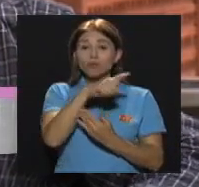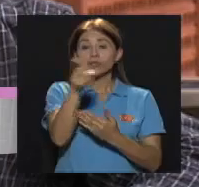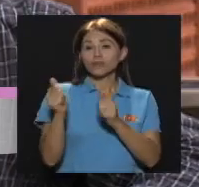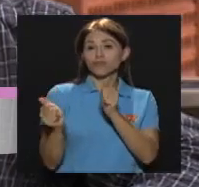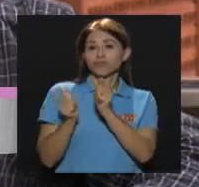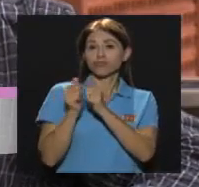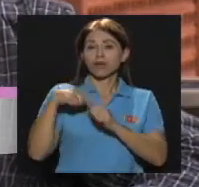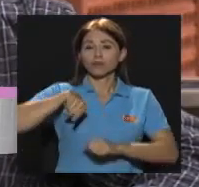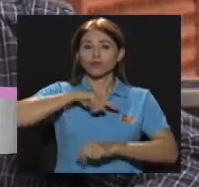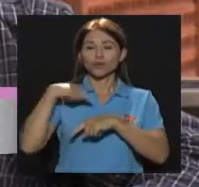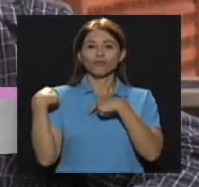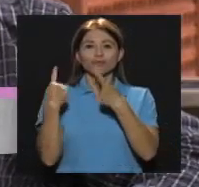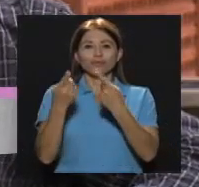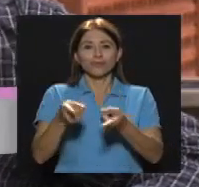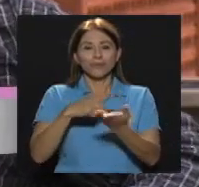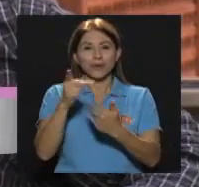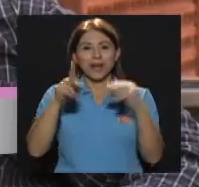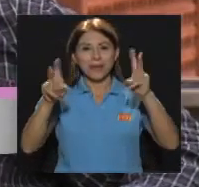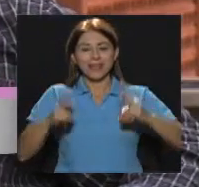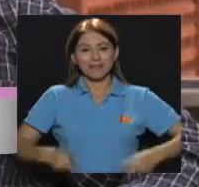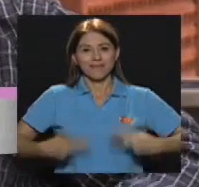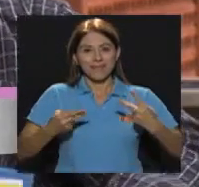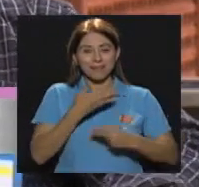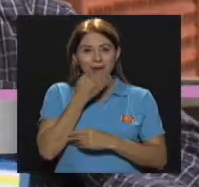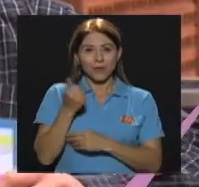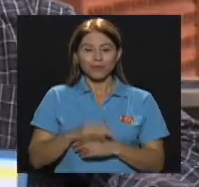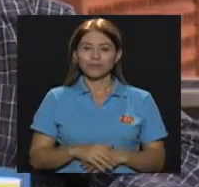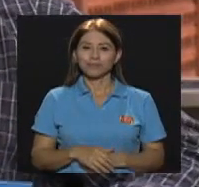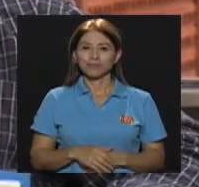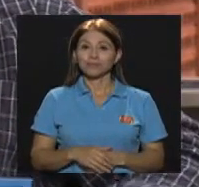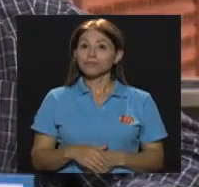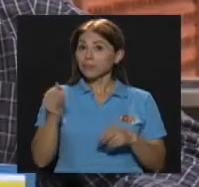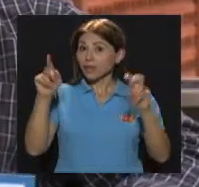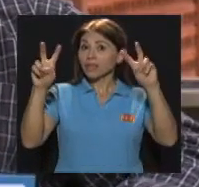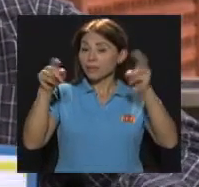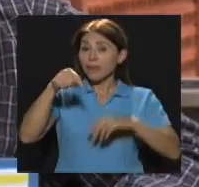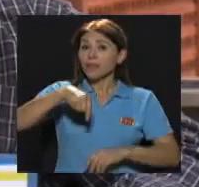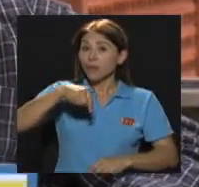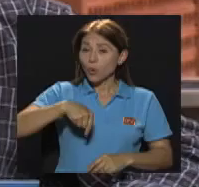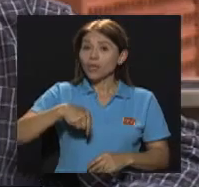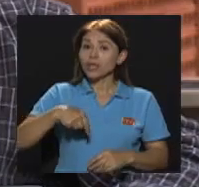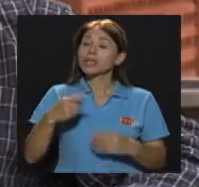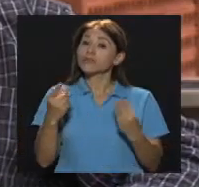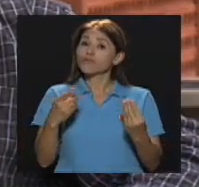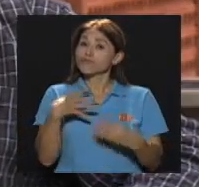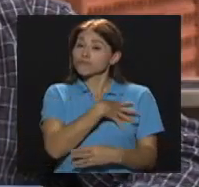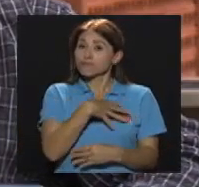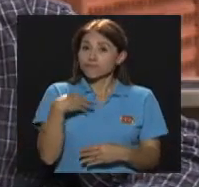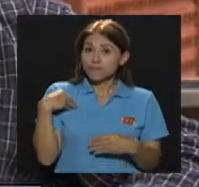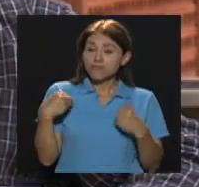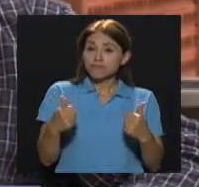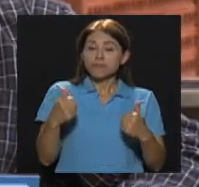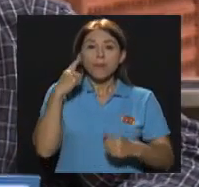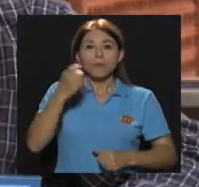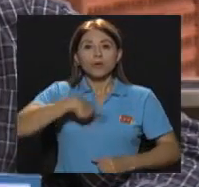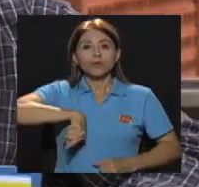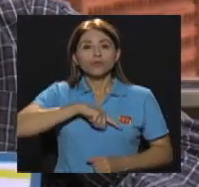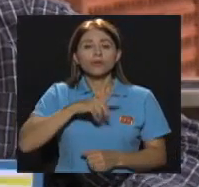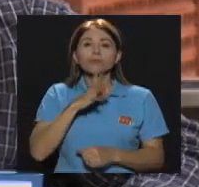nuevo programa de Vivir Mejor. María del Mar, el tema de hoy es muy atractivo porque estamos hablando